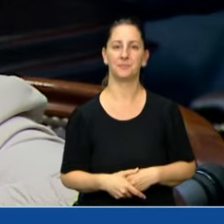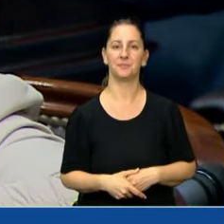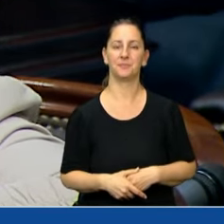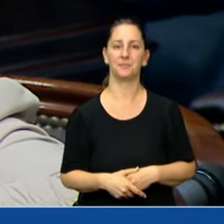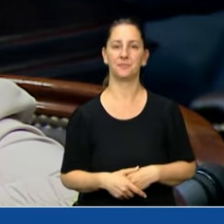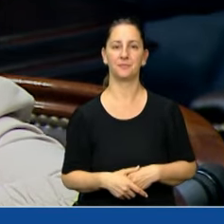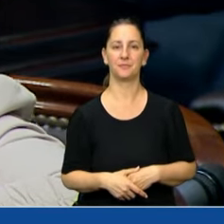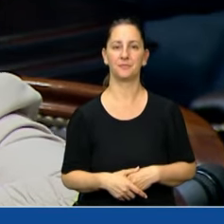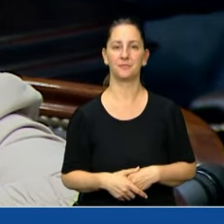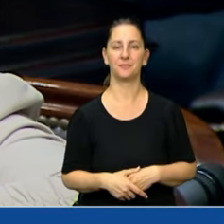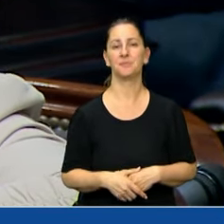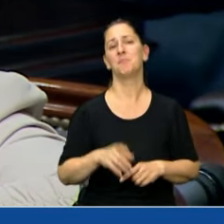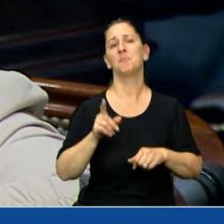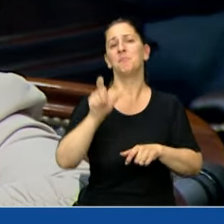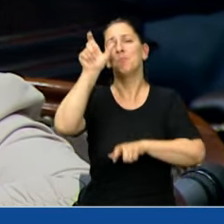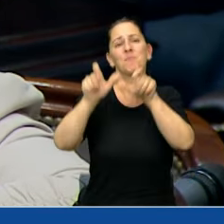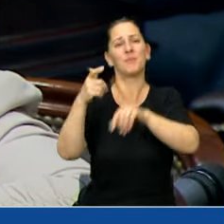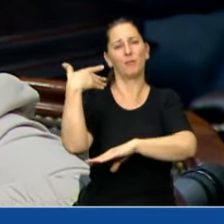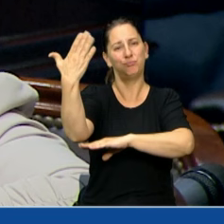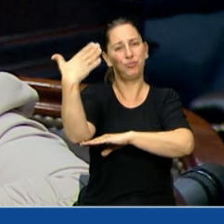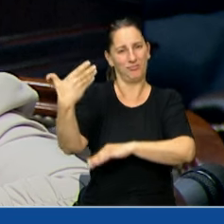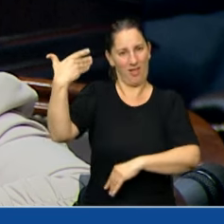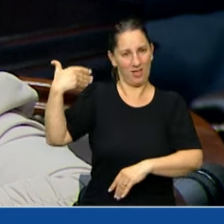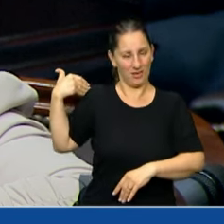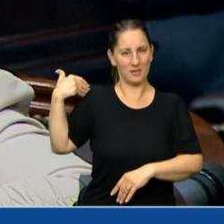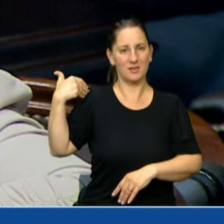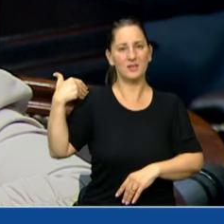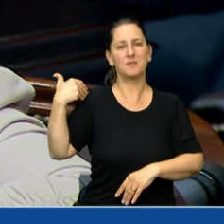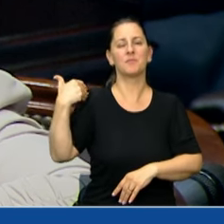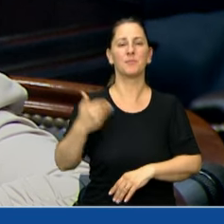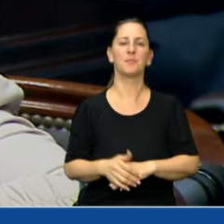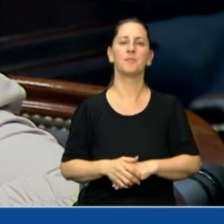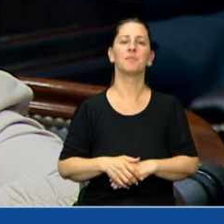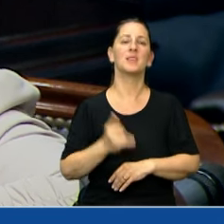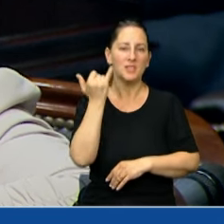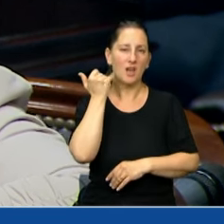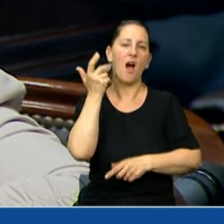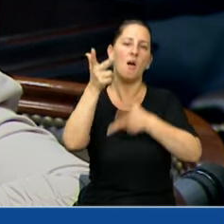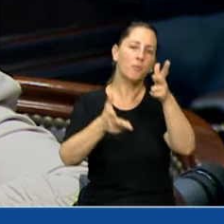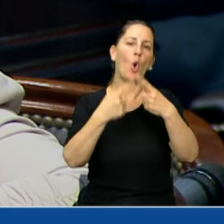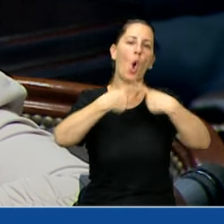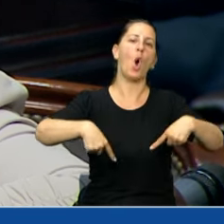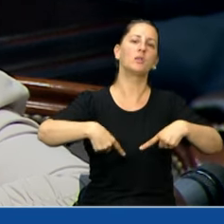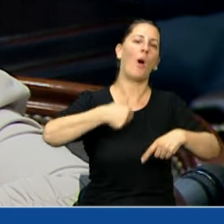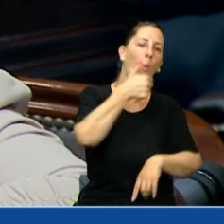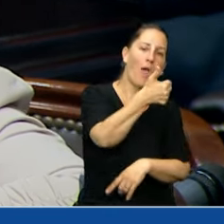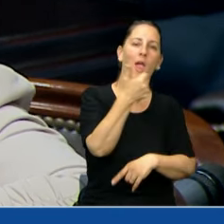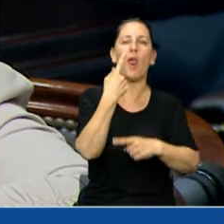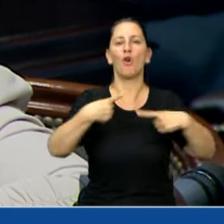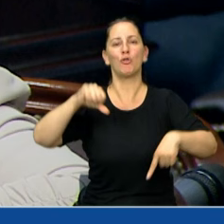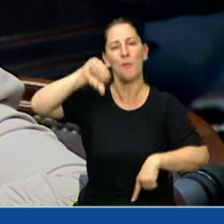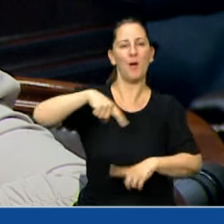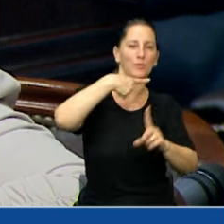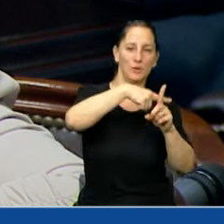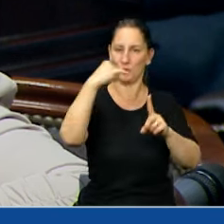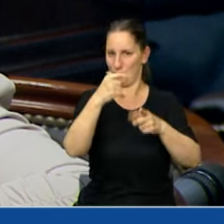eh quienes me han precedido en la palabra eh Ya se han referido a los pros y a los contras de la ley